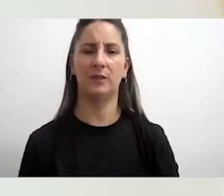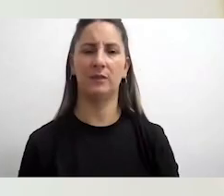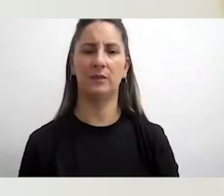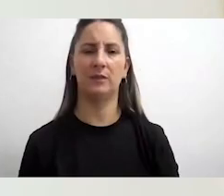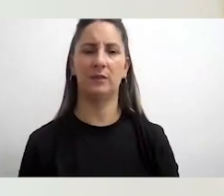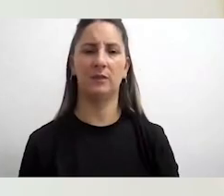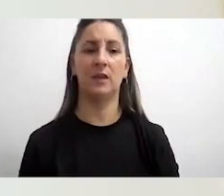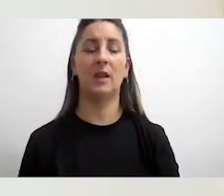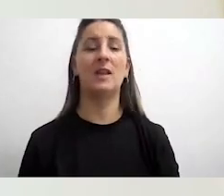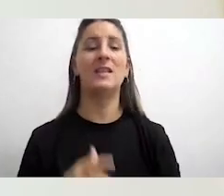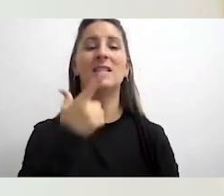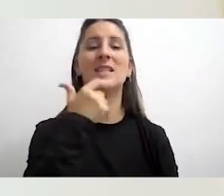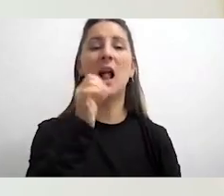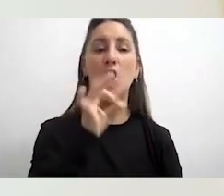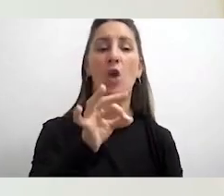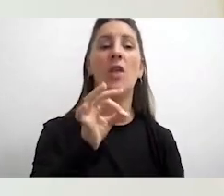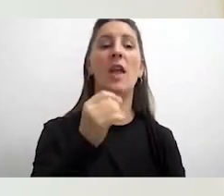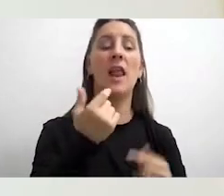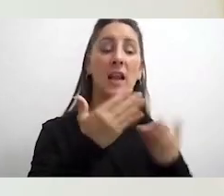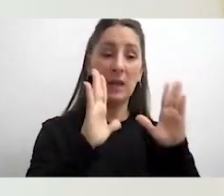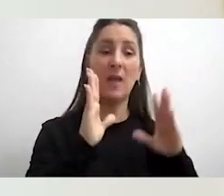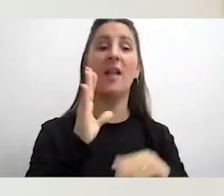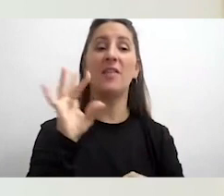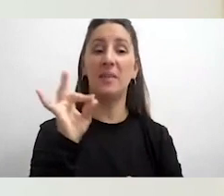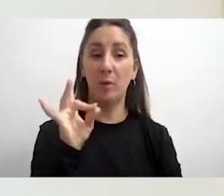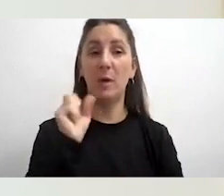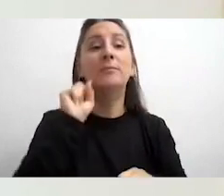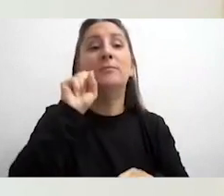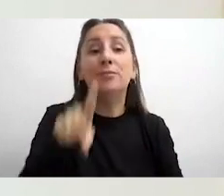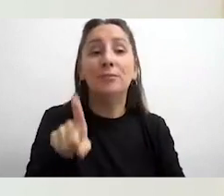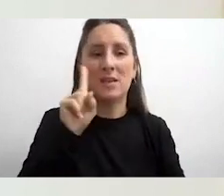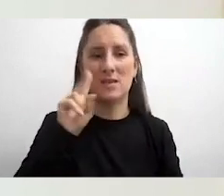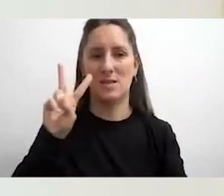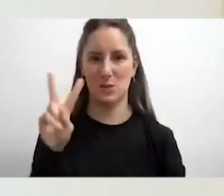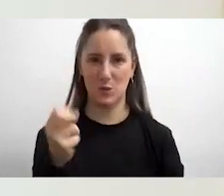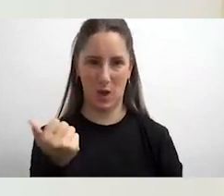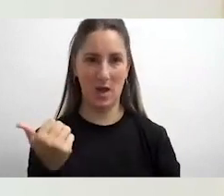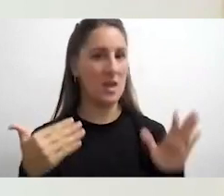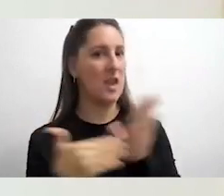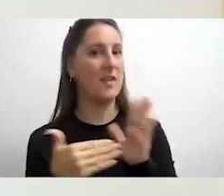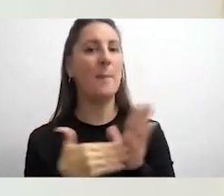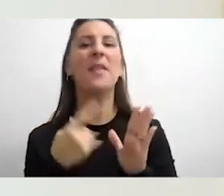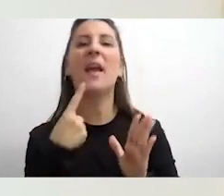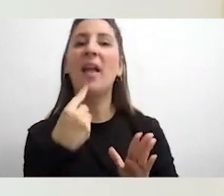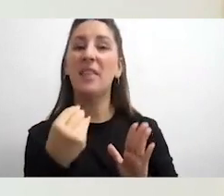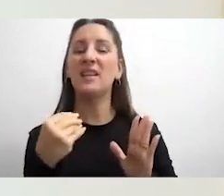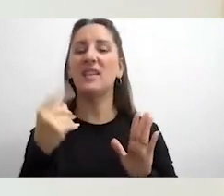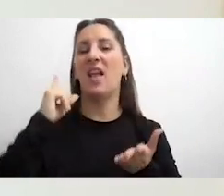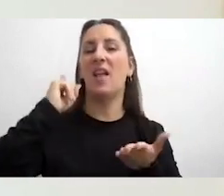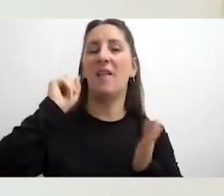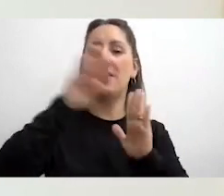Saldo de libre disponibilidad me estoy refiriendo nada más al de IVA, y ahí me estoy atando en lo que dice este dictamen 7